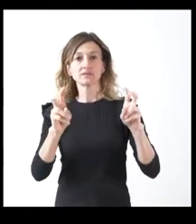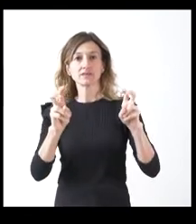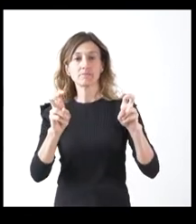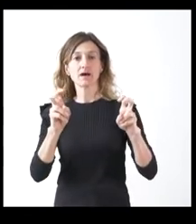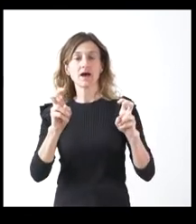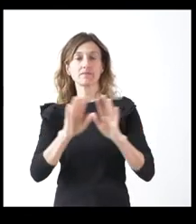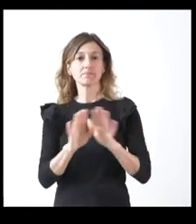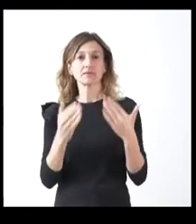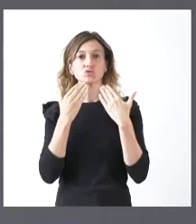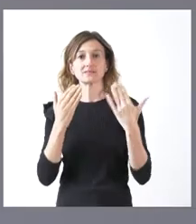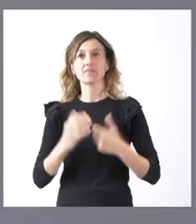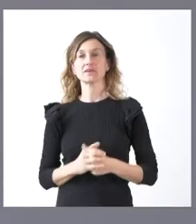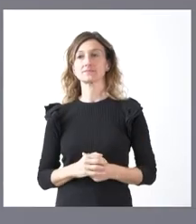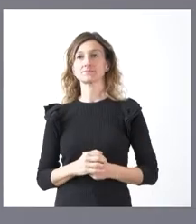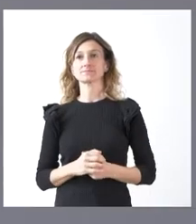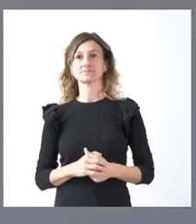Muchas gracias